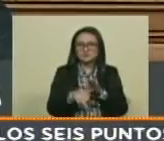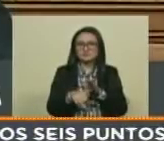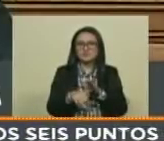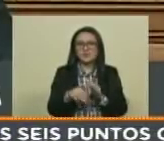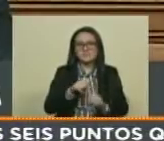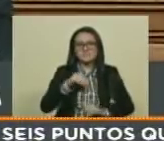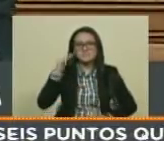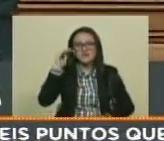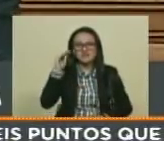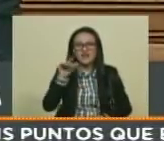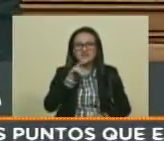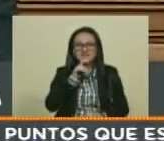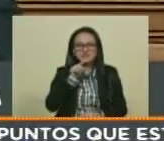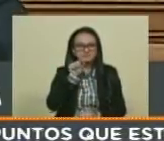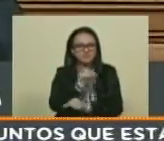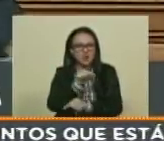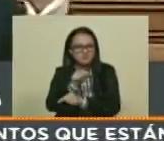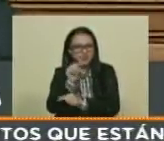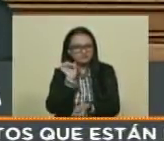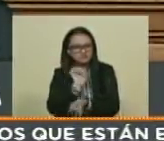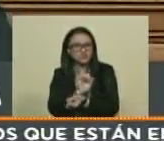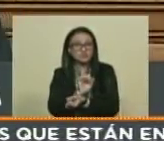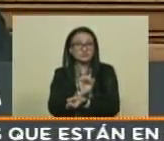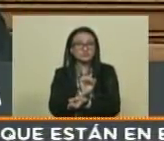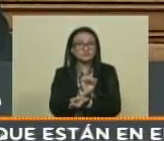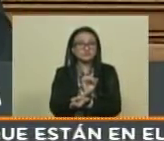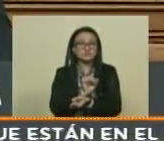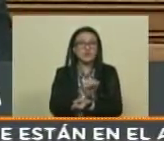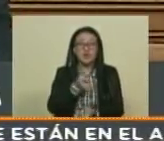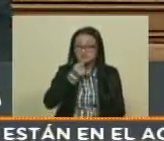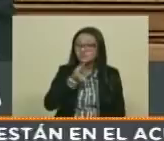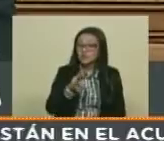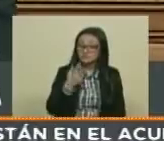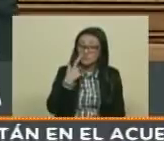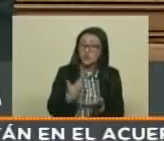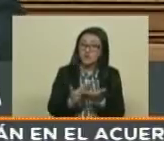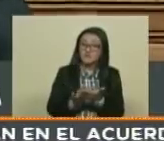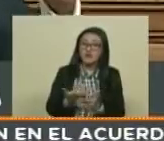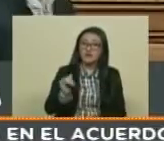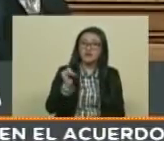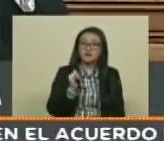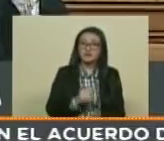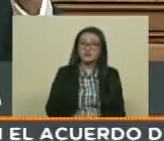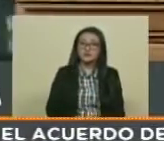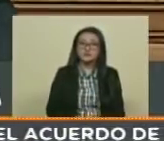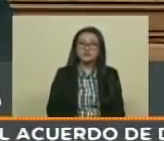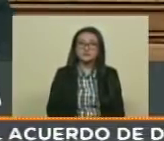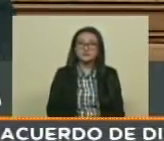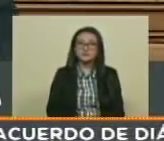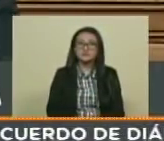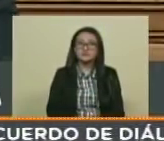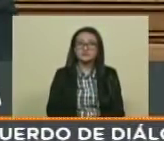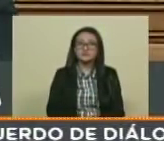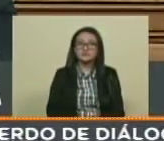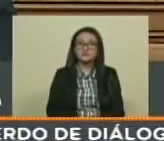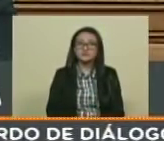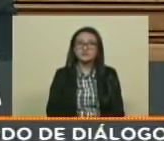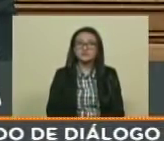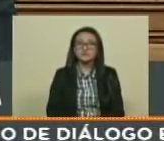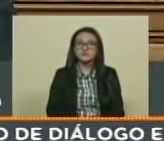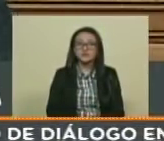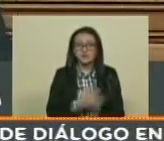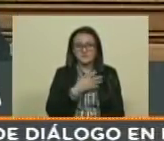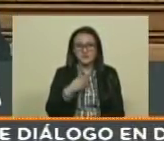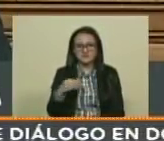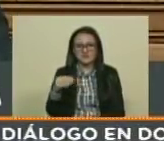quién judicializaron? Si vamos a hablar, vamos a hablar con pruebas. Había, desde el más alto nivel de los